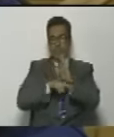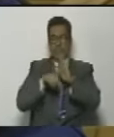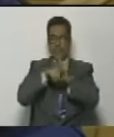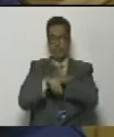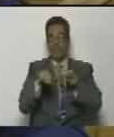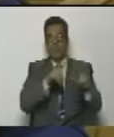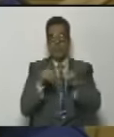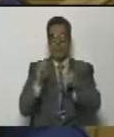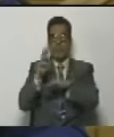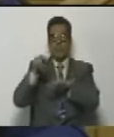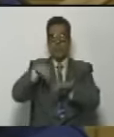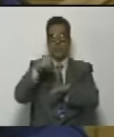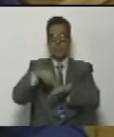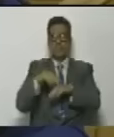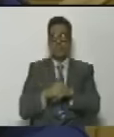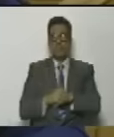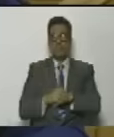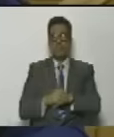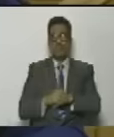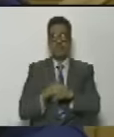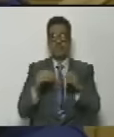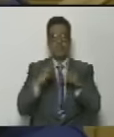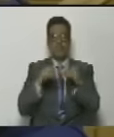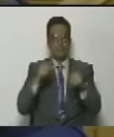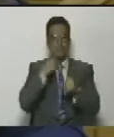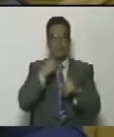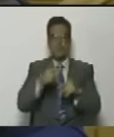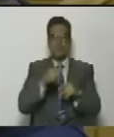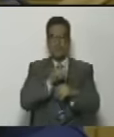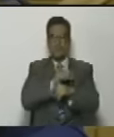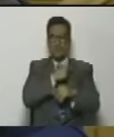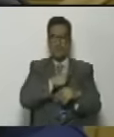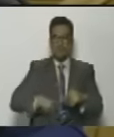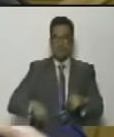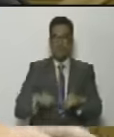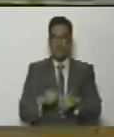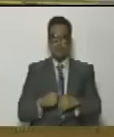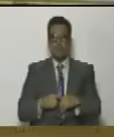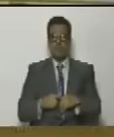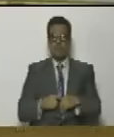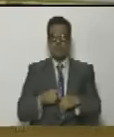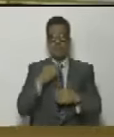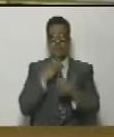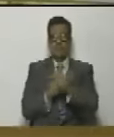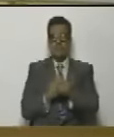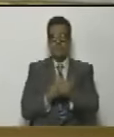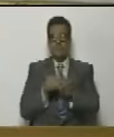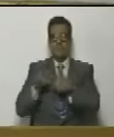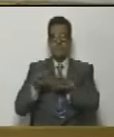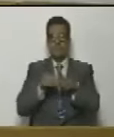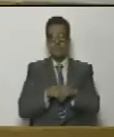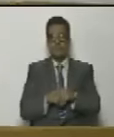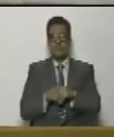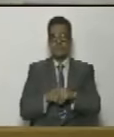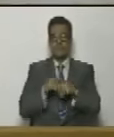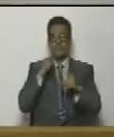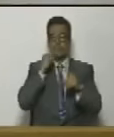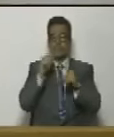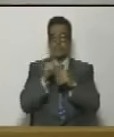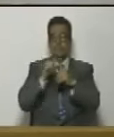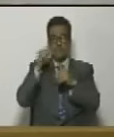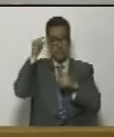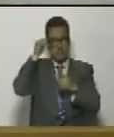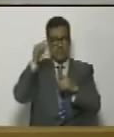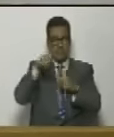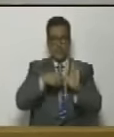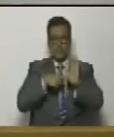Interior y de Debates de la Asamblea Nacional. Es todo, ciudadano presidente. Gracias, secretaria. Voy a dejar en el orden del día